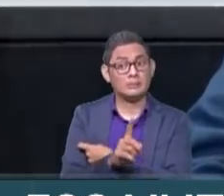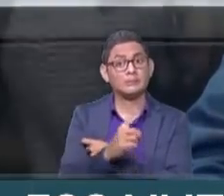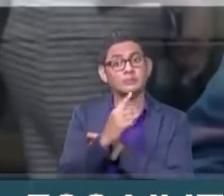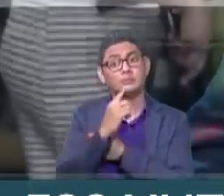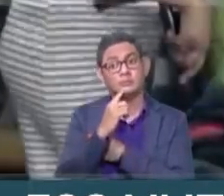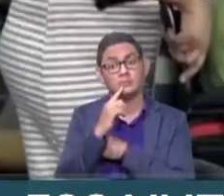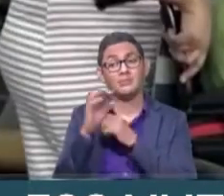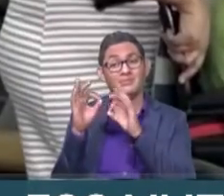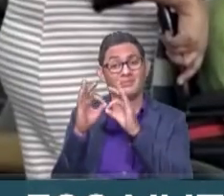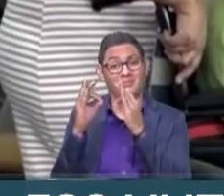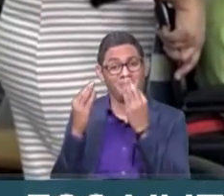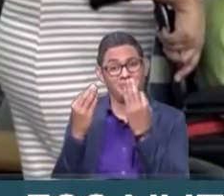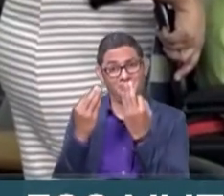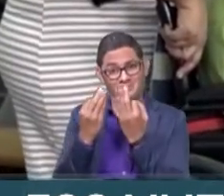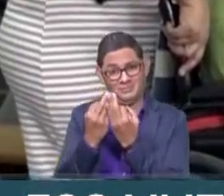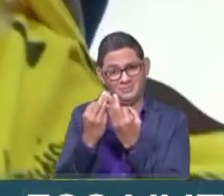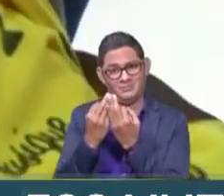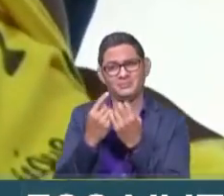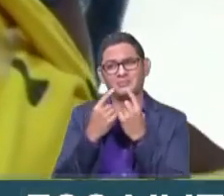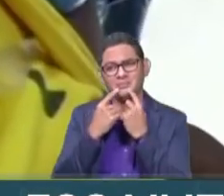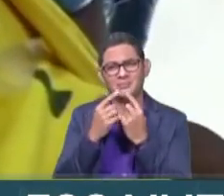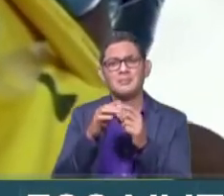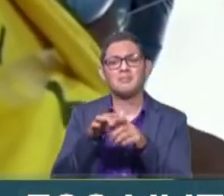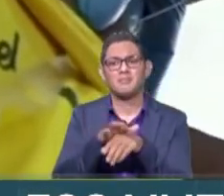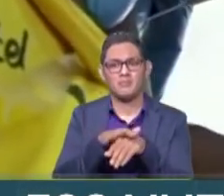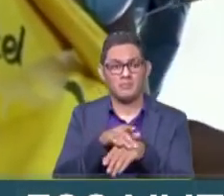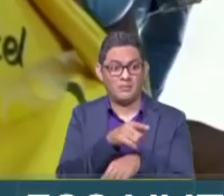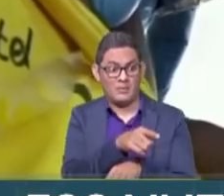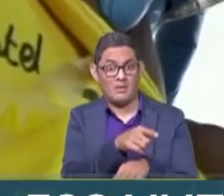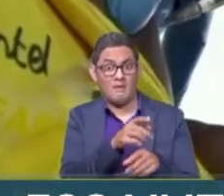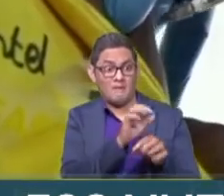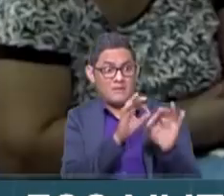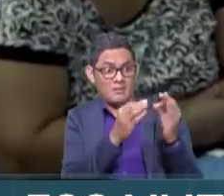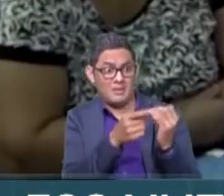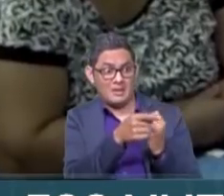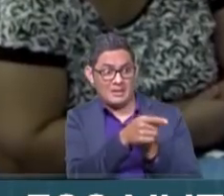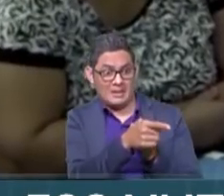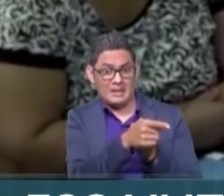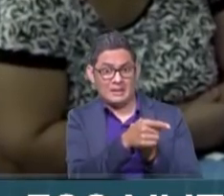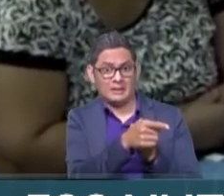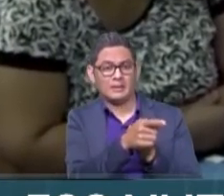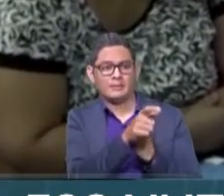sus familiares que los inscriban en